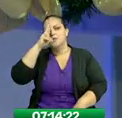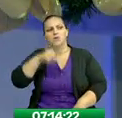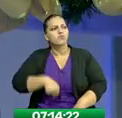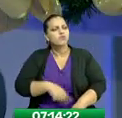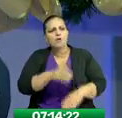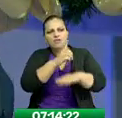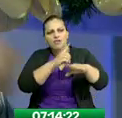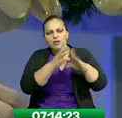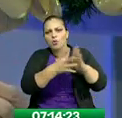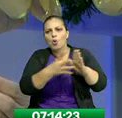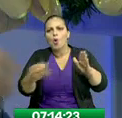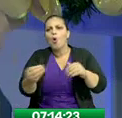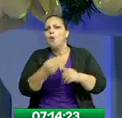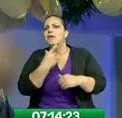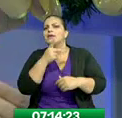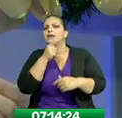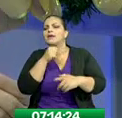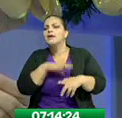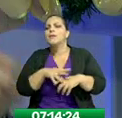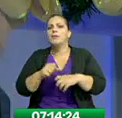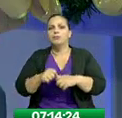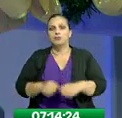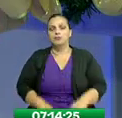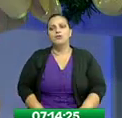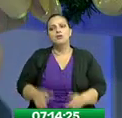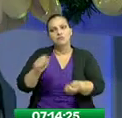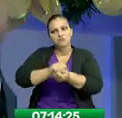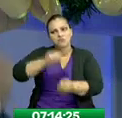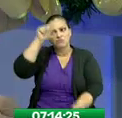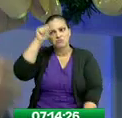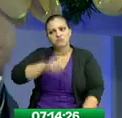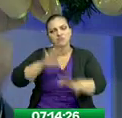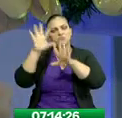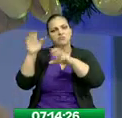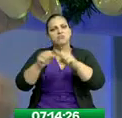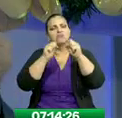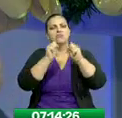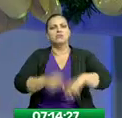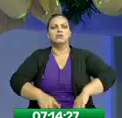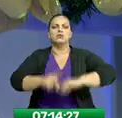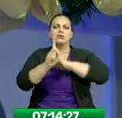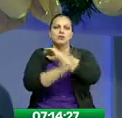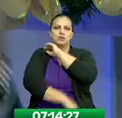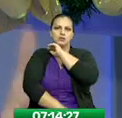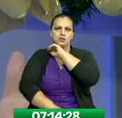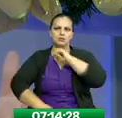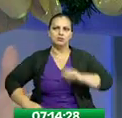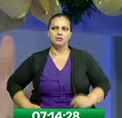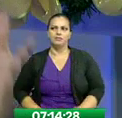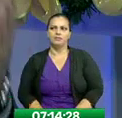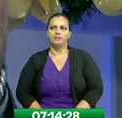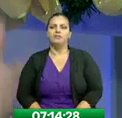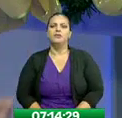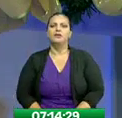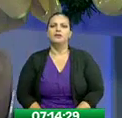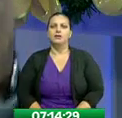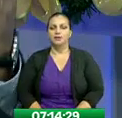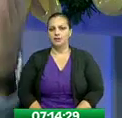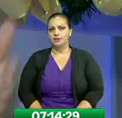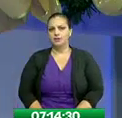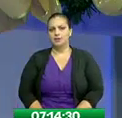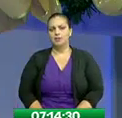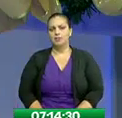adoptado, iniciarán procesos de sanción que pueden llegar hasta una multa del 10%. Es decir, ya no tendremos el acoso de las